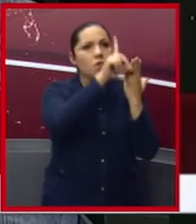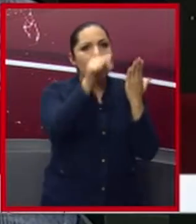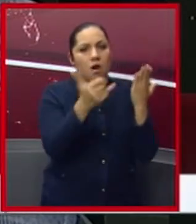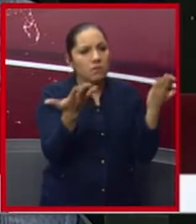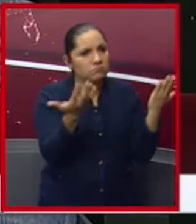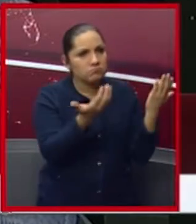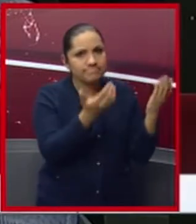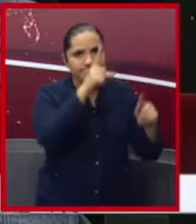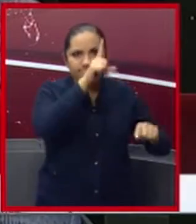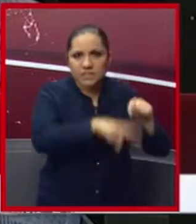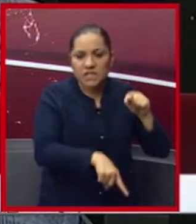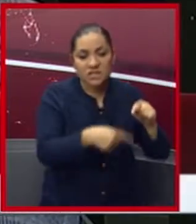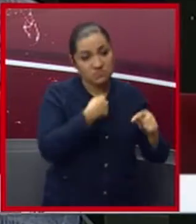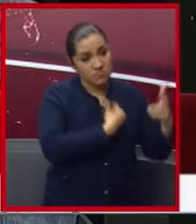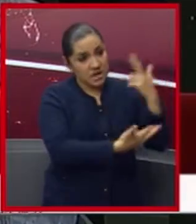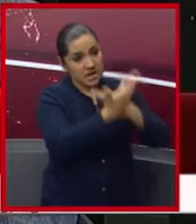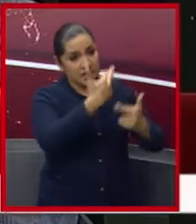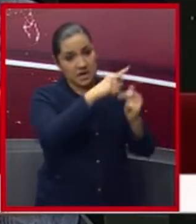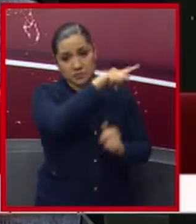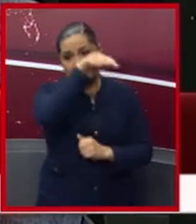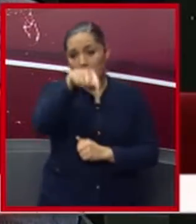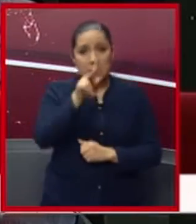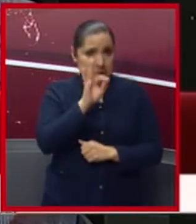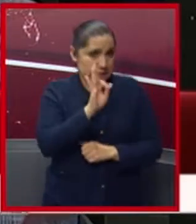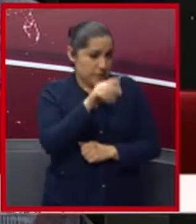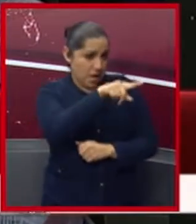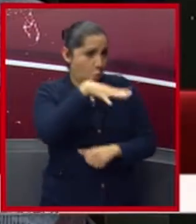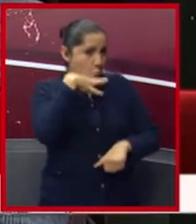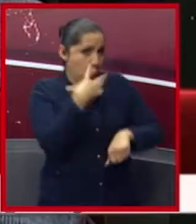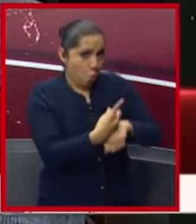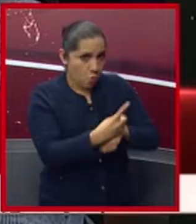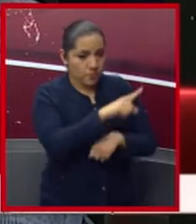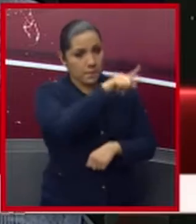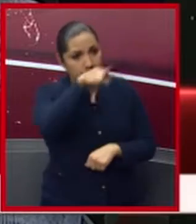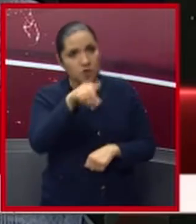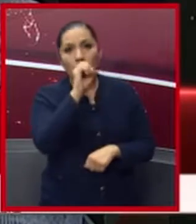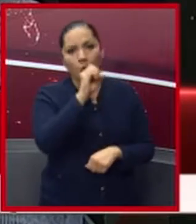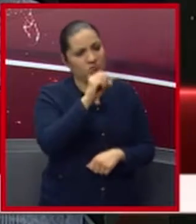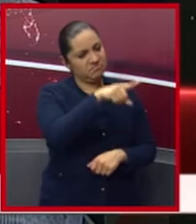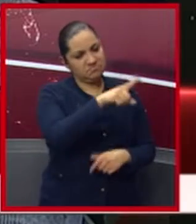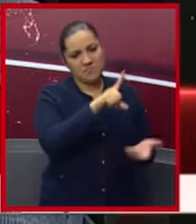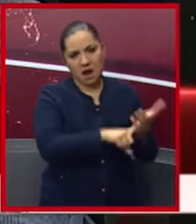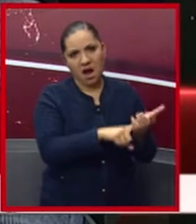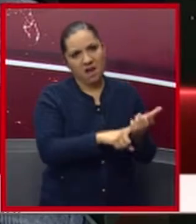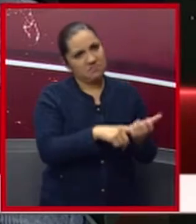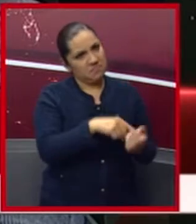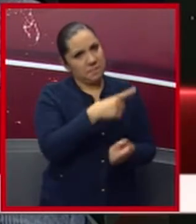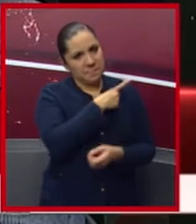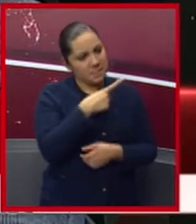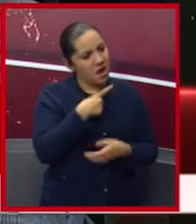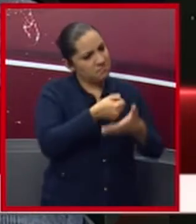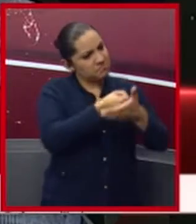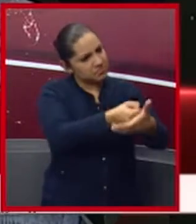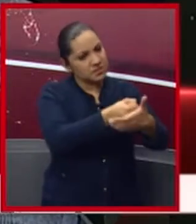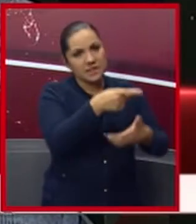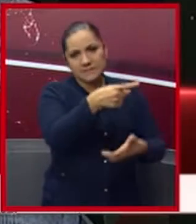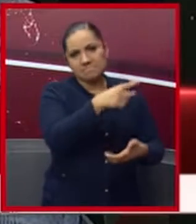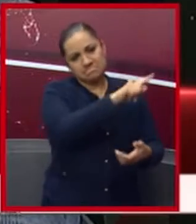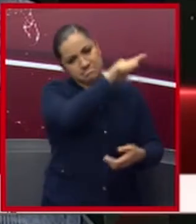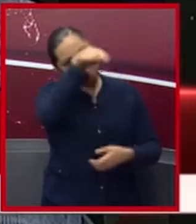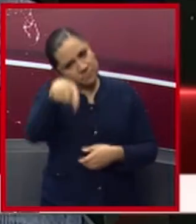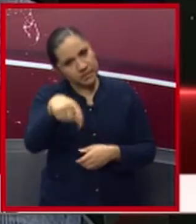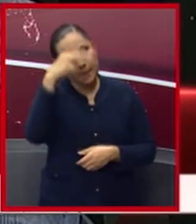por un regreso propio o por una deportación obligada, aquí en base a